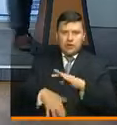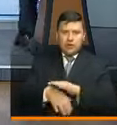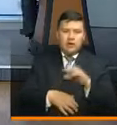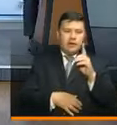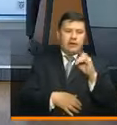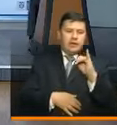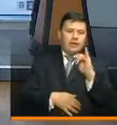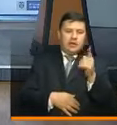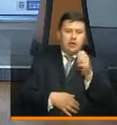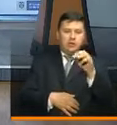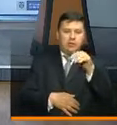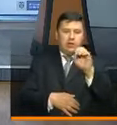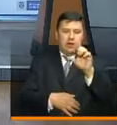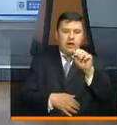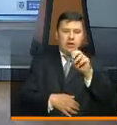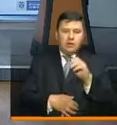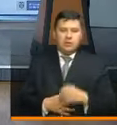Diego Molano.